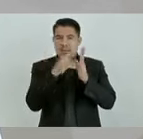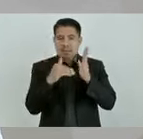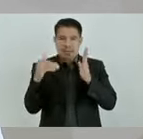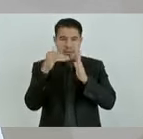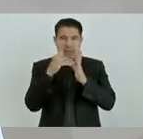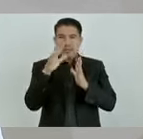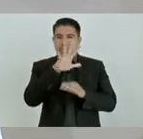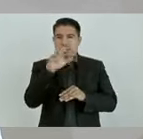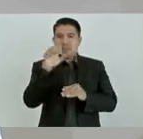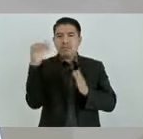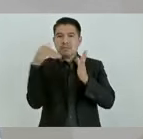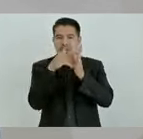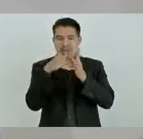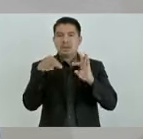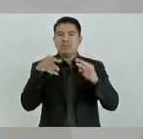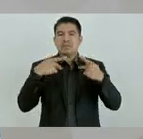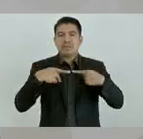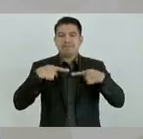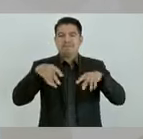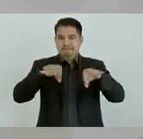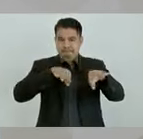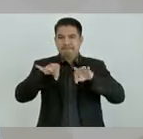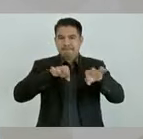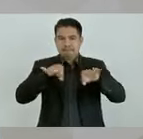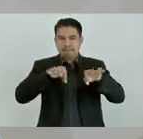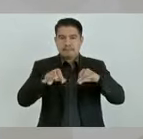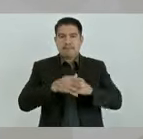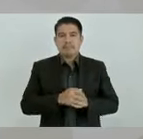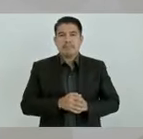20.500.000 trabajadores y